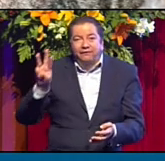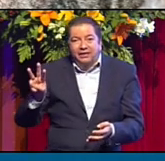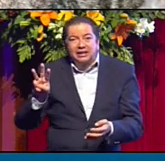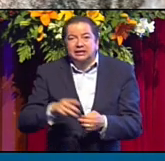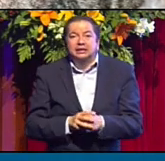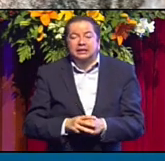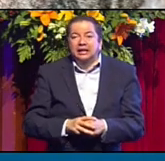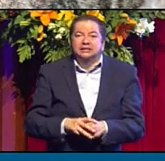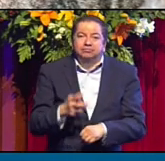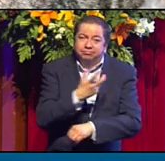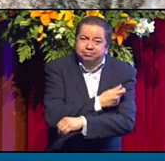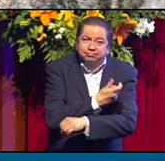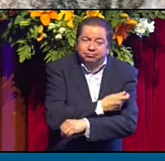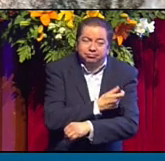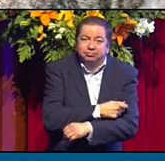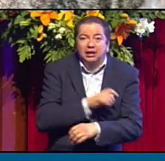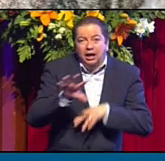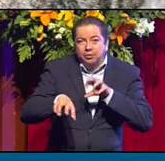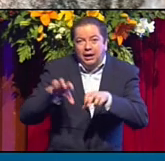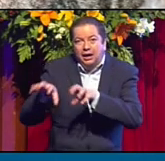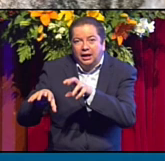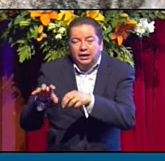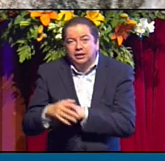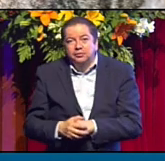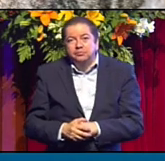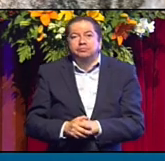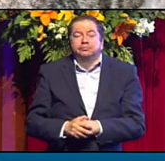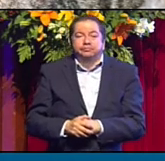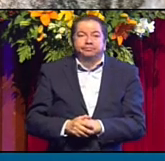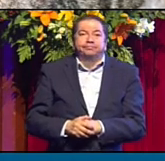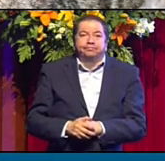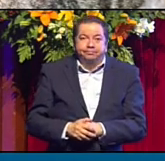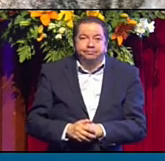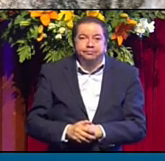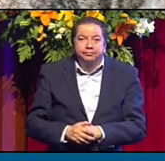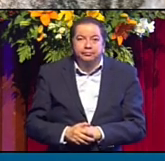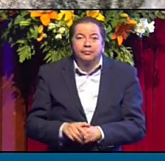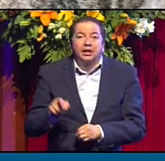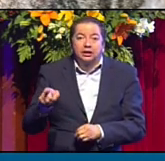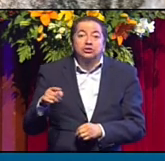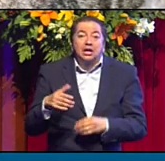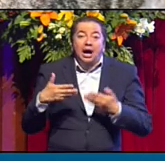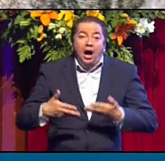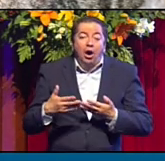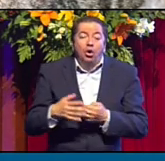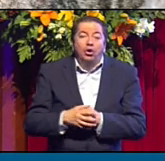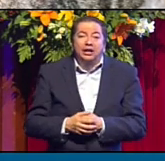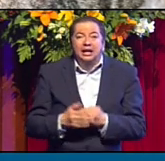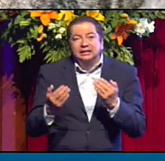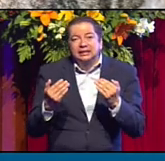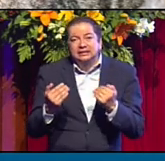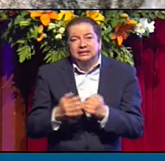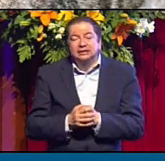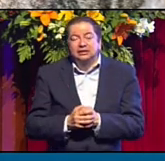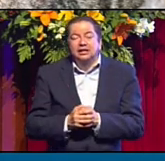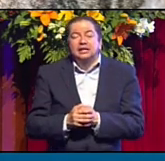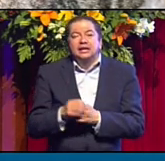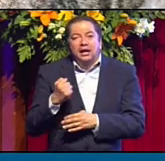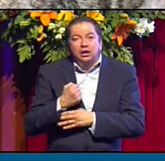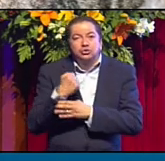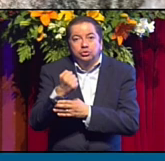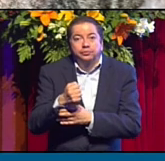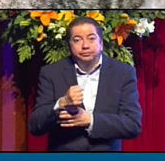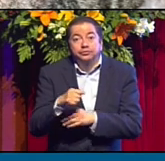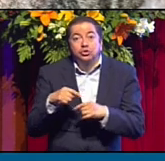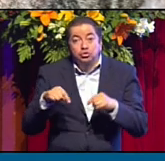está el listado de mes a mes las esterilizaciones que hacía nuestra veterinaria. Por Dios que no hace falta Claudia en este momento. Hoy día tuve que